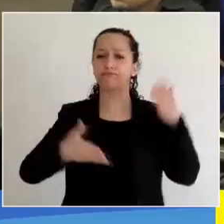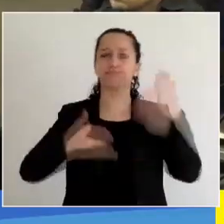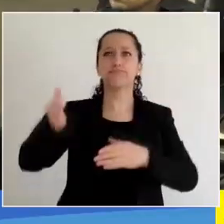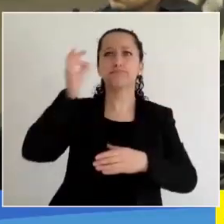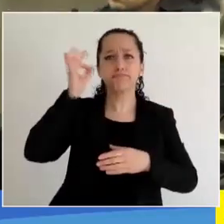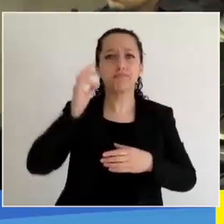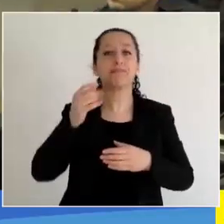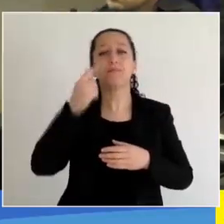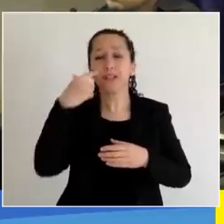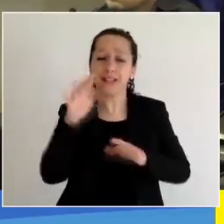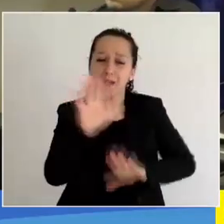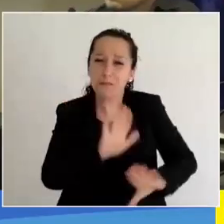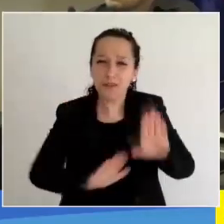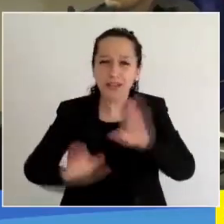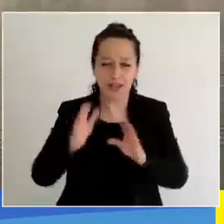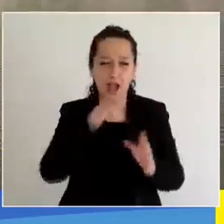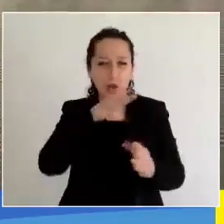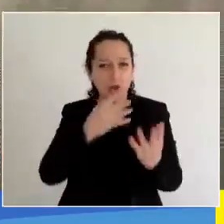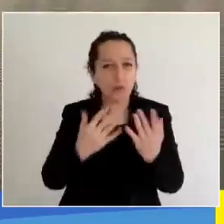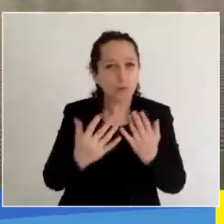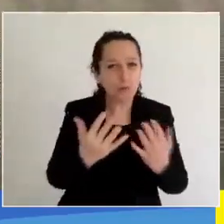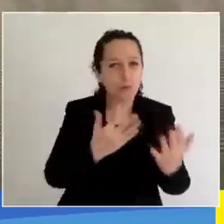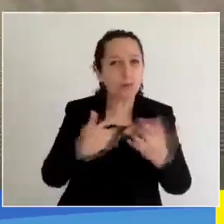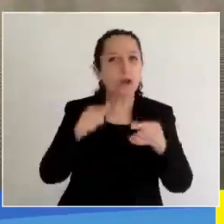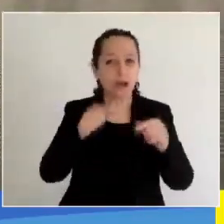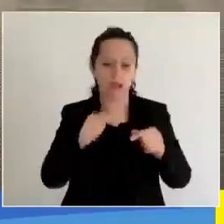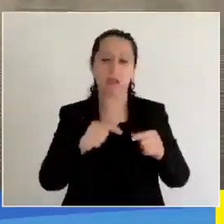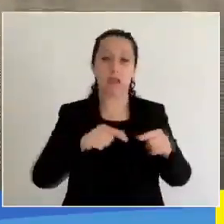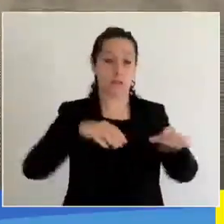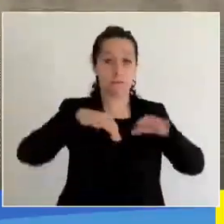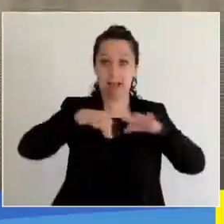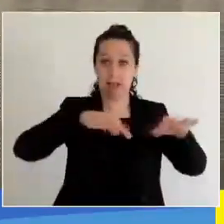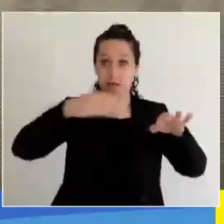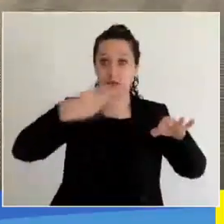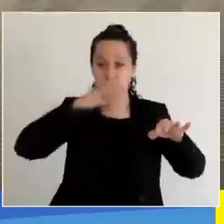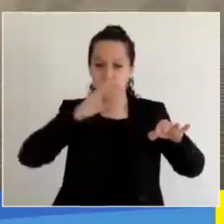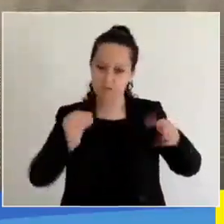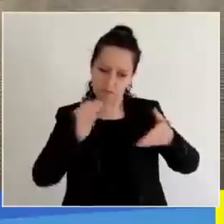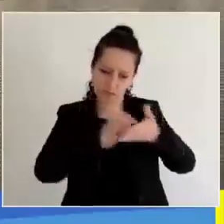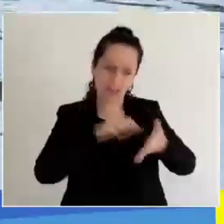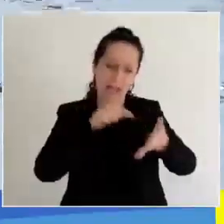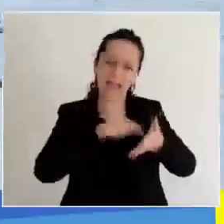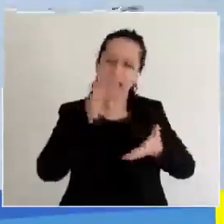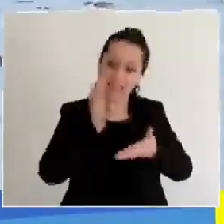la protección del cuerpo de agua, integrando en el plan regulador el área protegida, dando ciertas